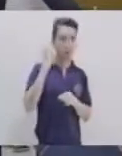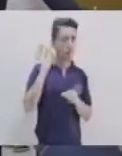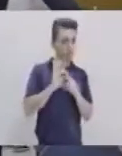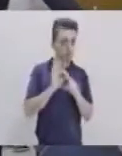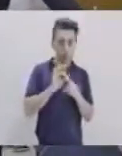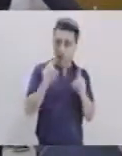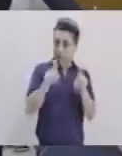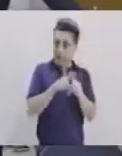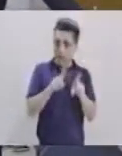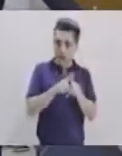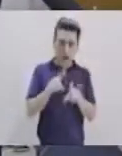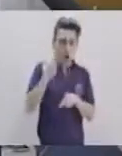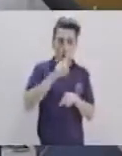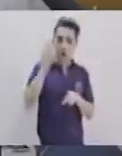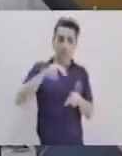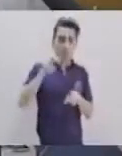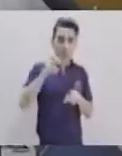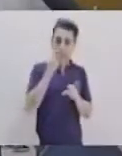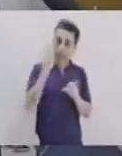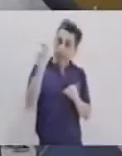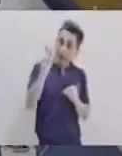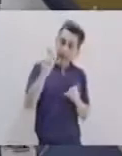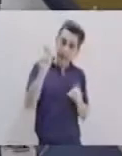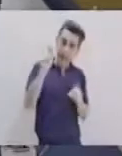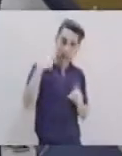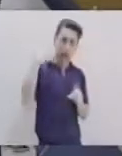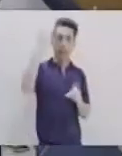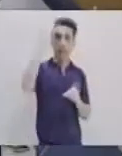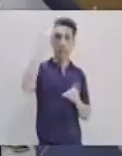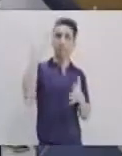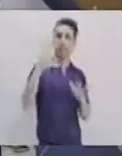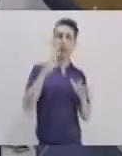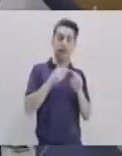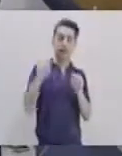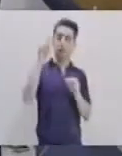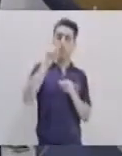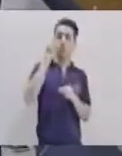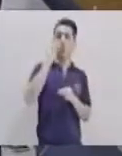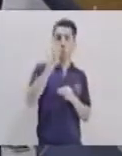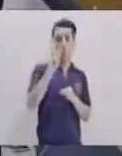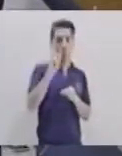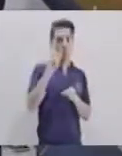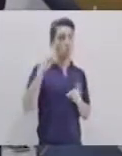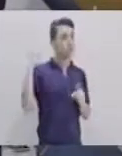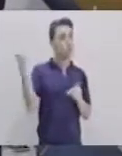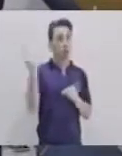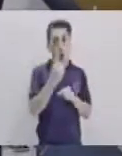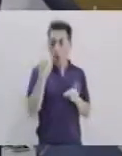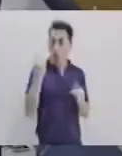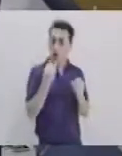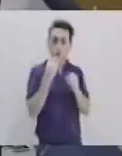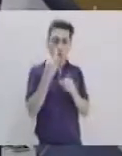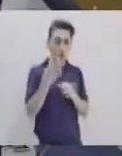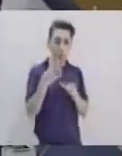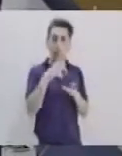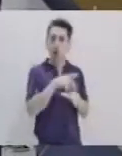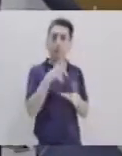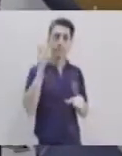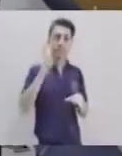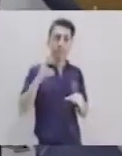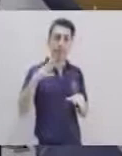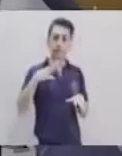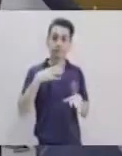funciona igual, entonces no necesitas ponerlo para saber que el exponente es 1. Y todo número tiene